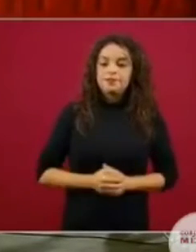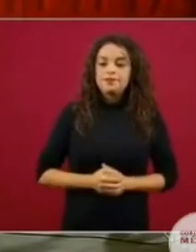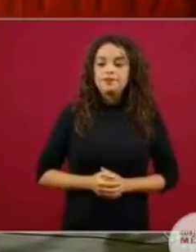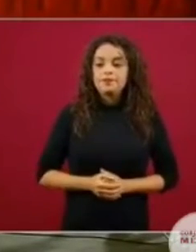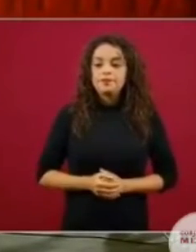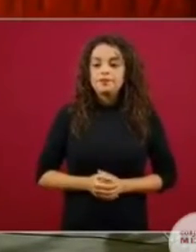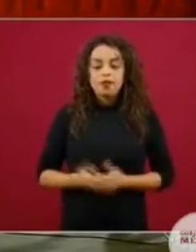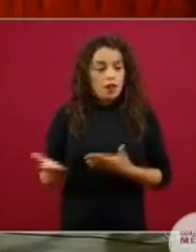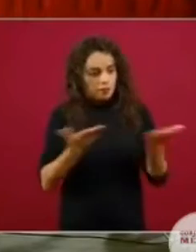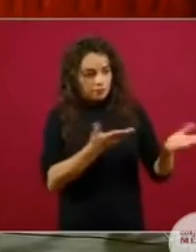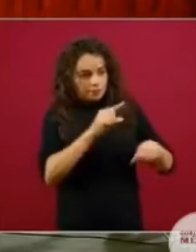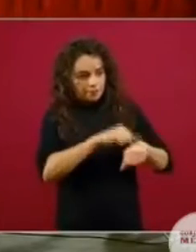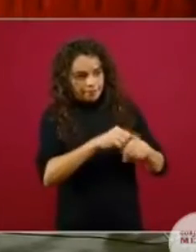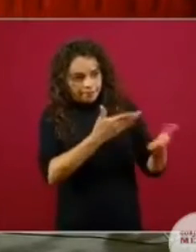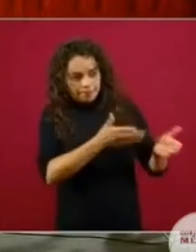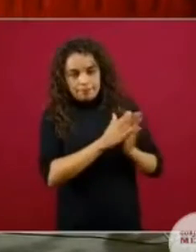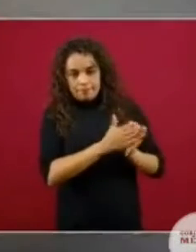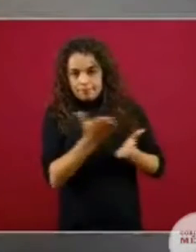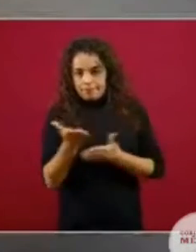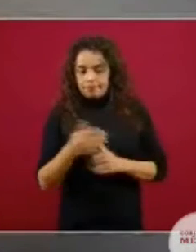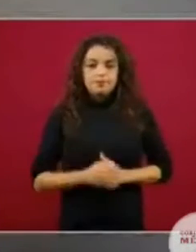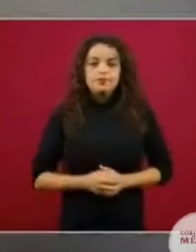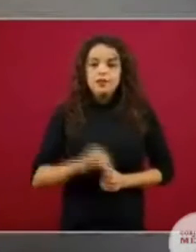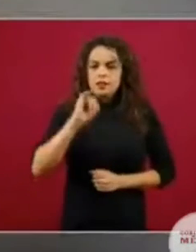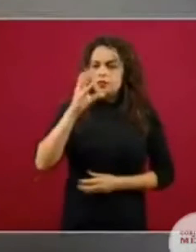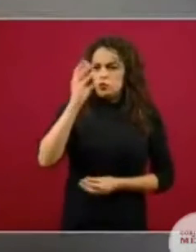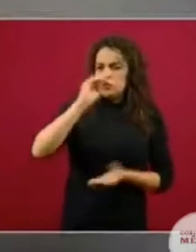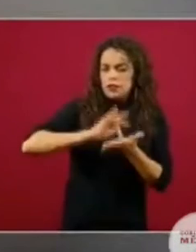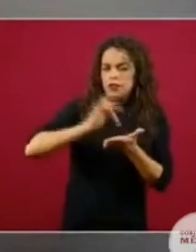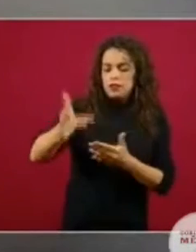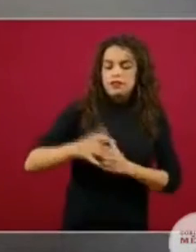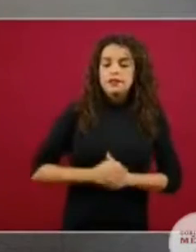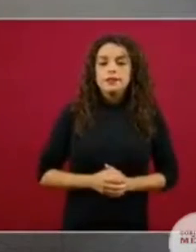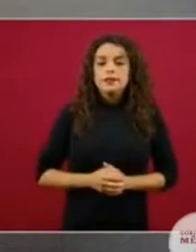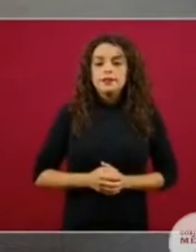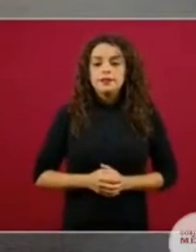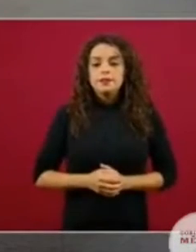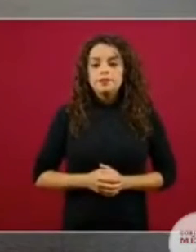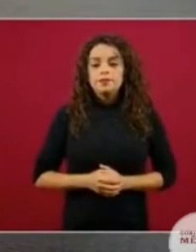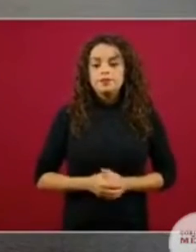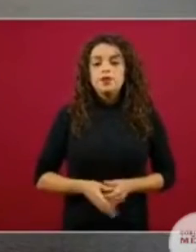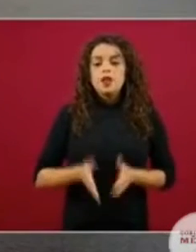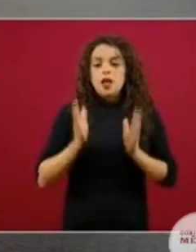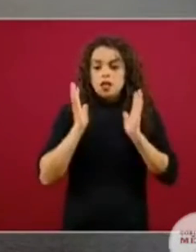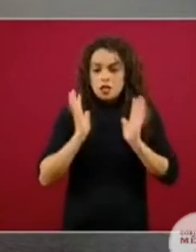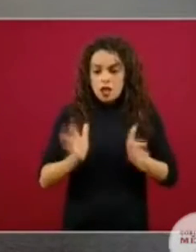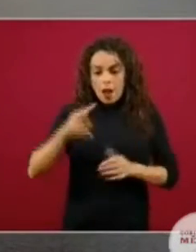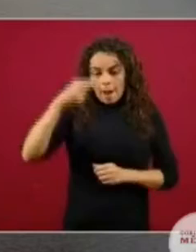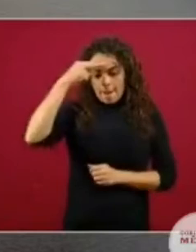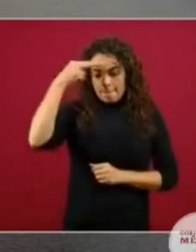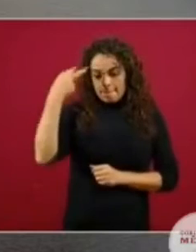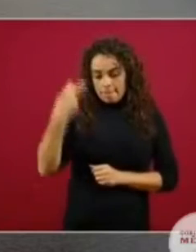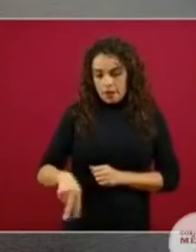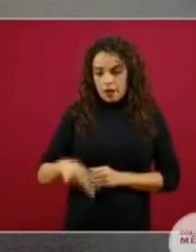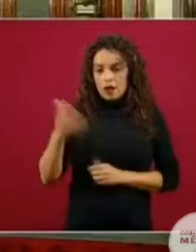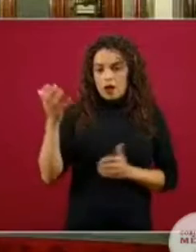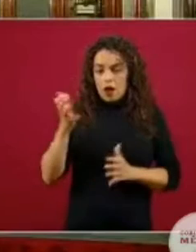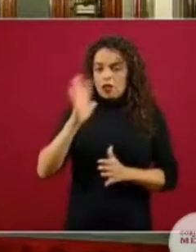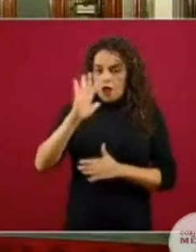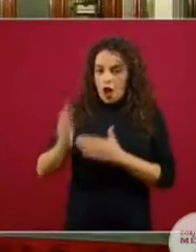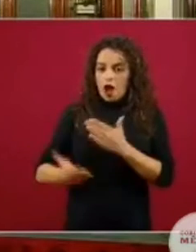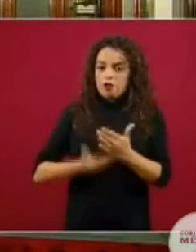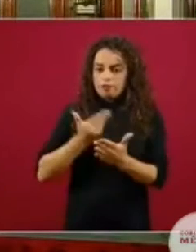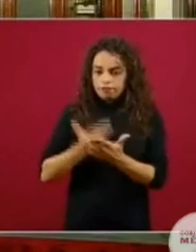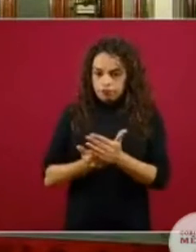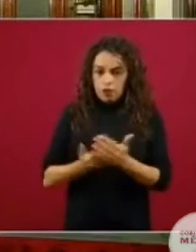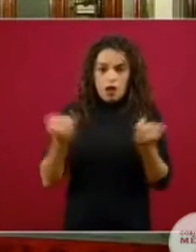muchas gracias efectivamente el camino ya está planteado por méxico al igual que otros países